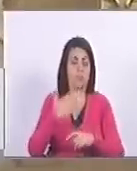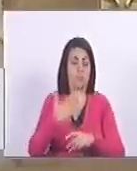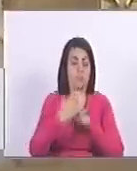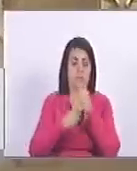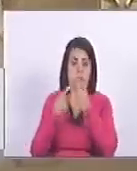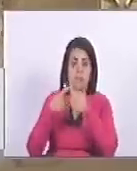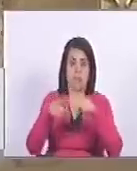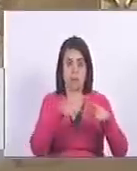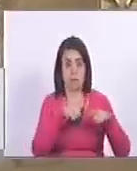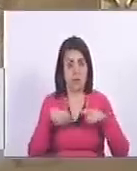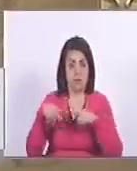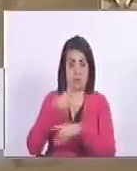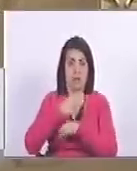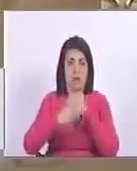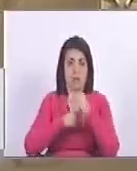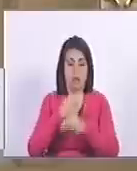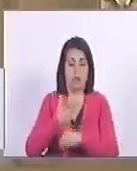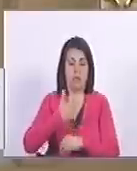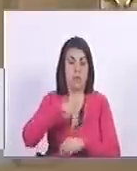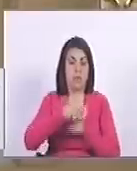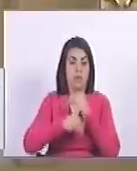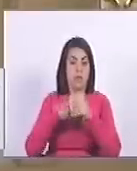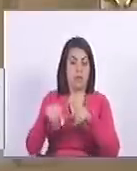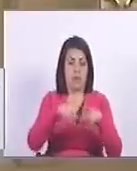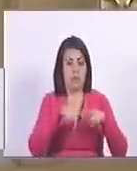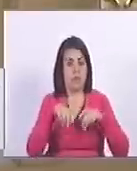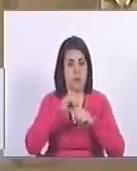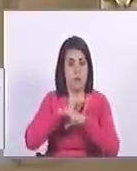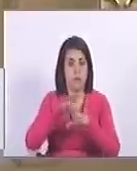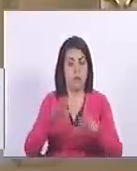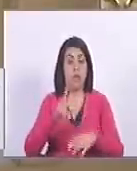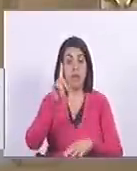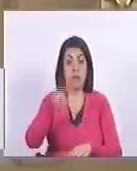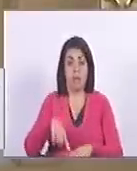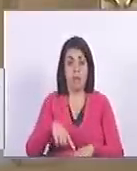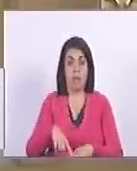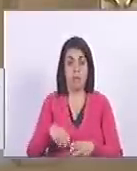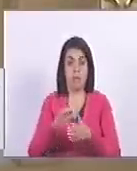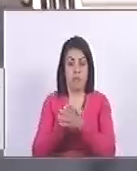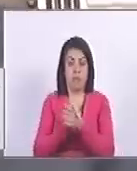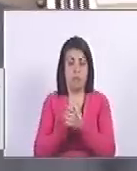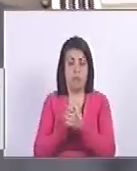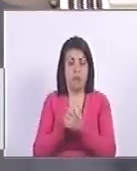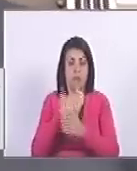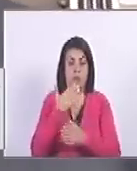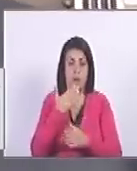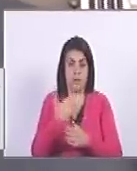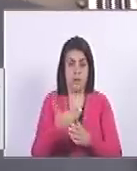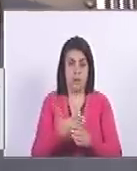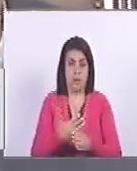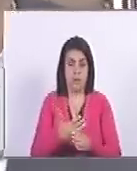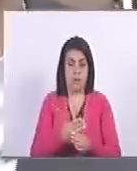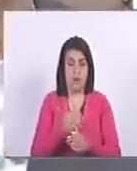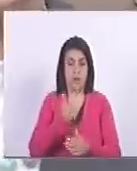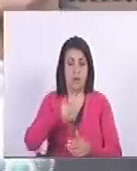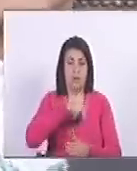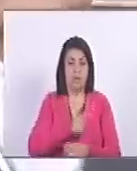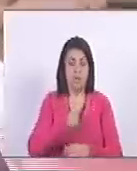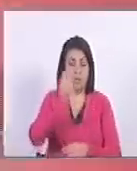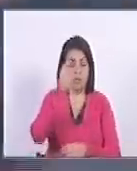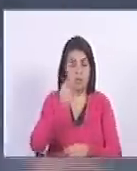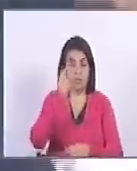en distintos espacios y estamos desplegados en el territorio para hacerlo. También, compañeros, pido por favor a nuestros